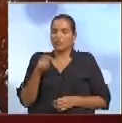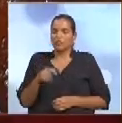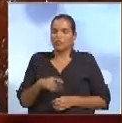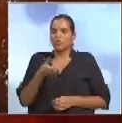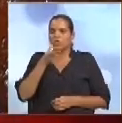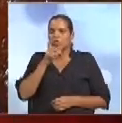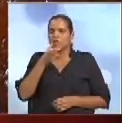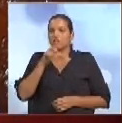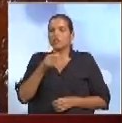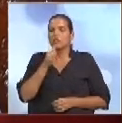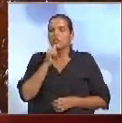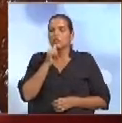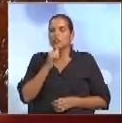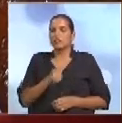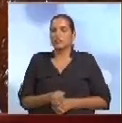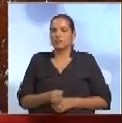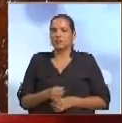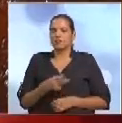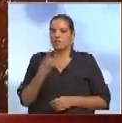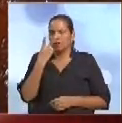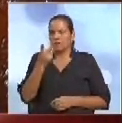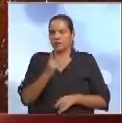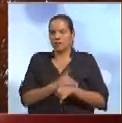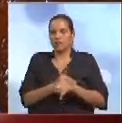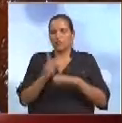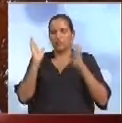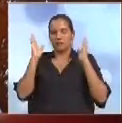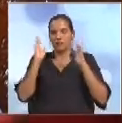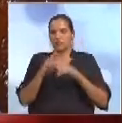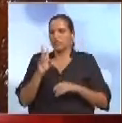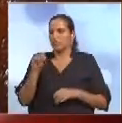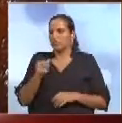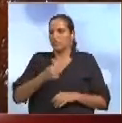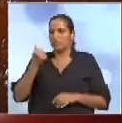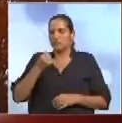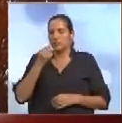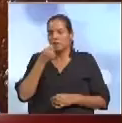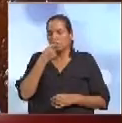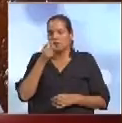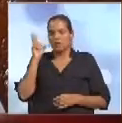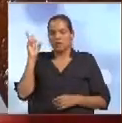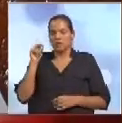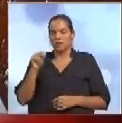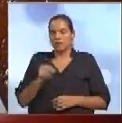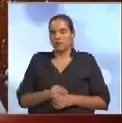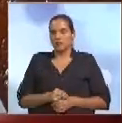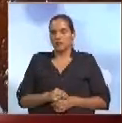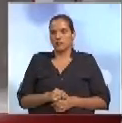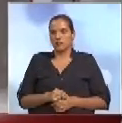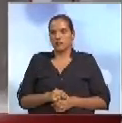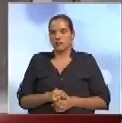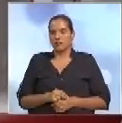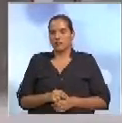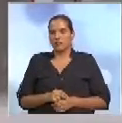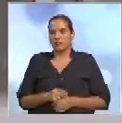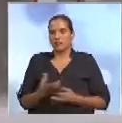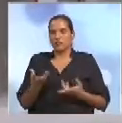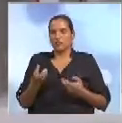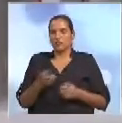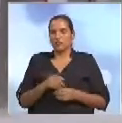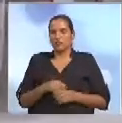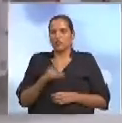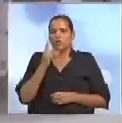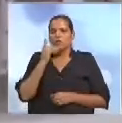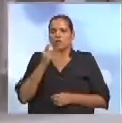líquido abundante y tratarlo sintomatológicamente, evitar antibióticos, evitar tipo apronaje, etcétera, etcétera. Quisimos obtener